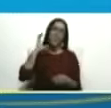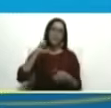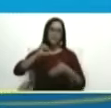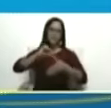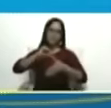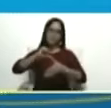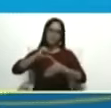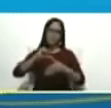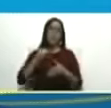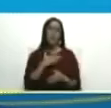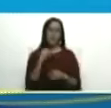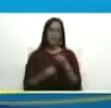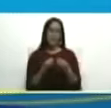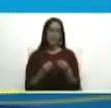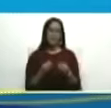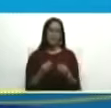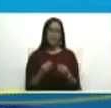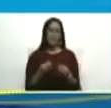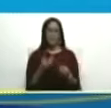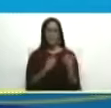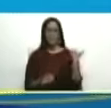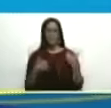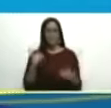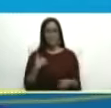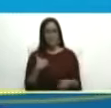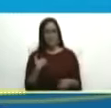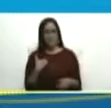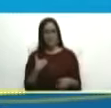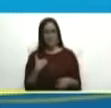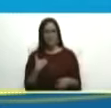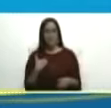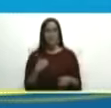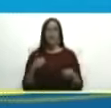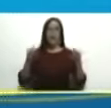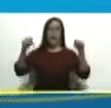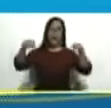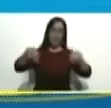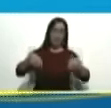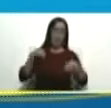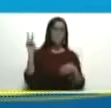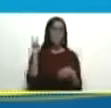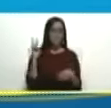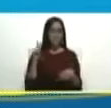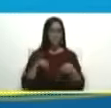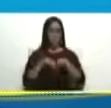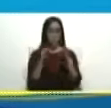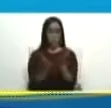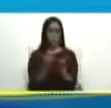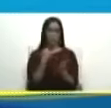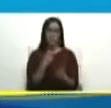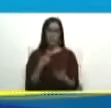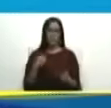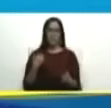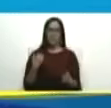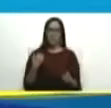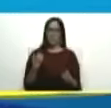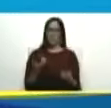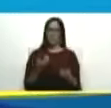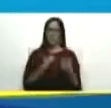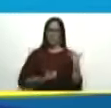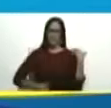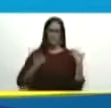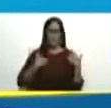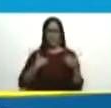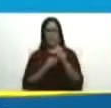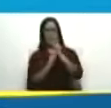la que está tratando de implementar Javier Milei. Y hay quienes en Venezuela y en el mundo dicen que Milei es el líder y